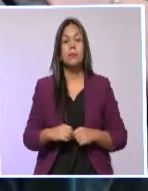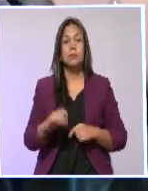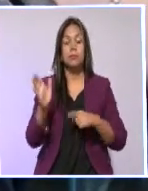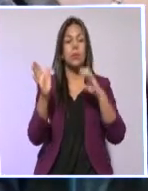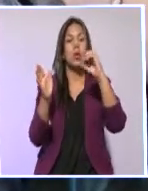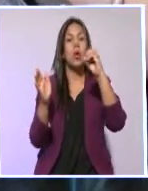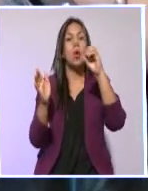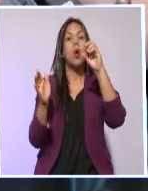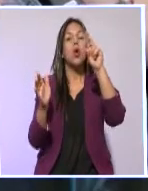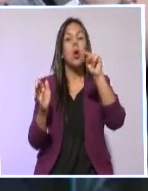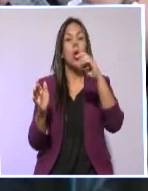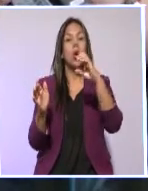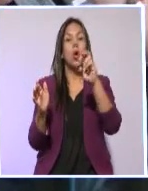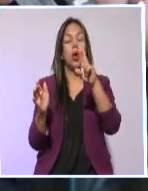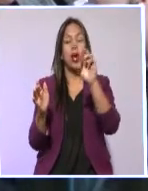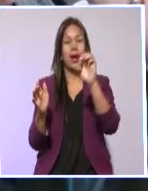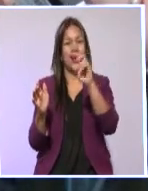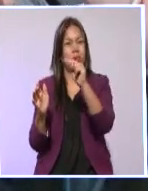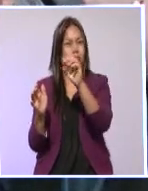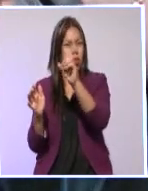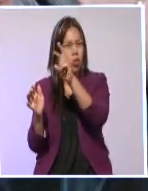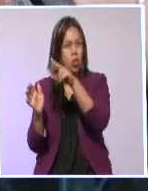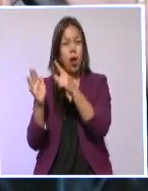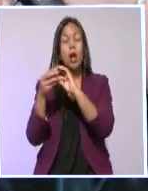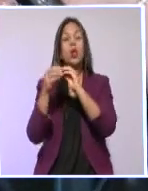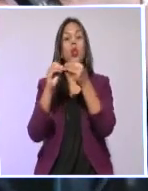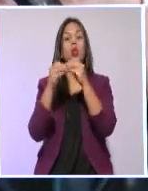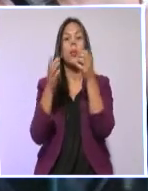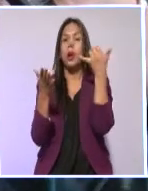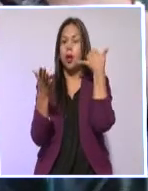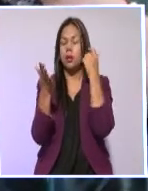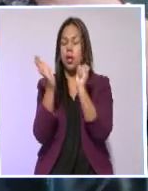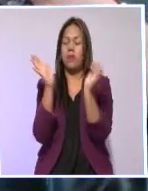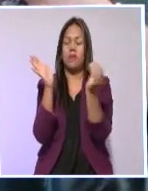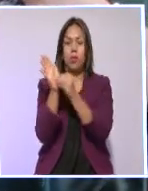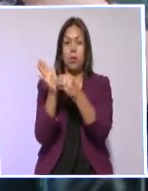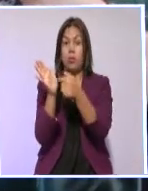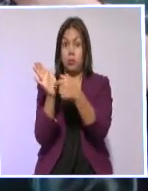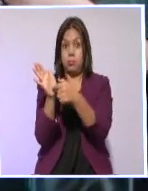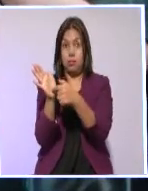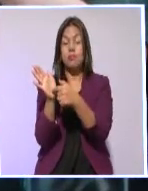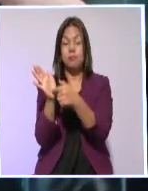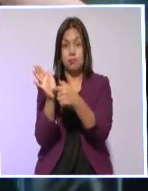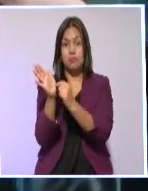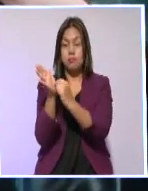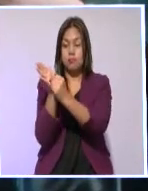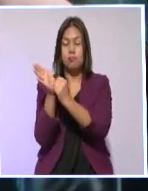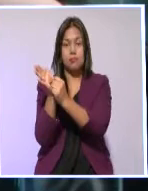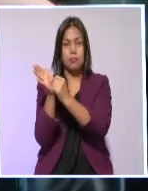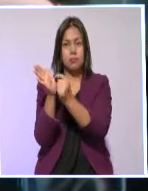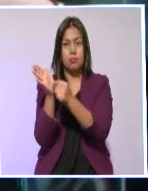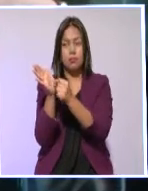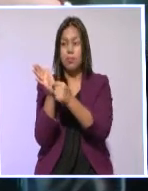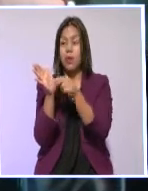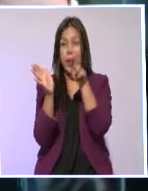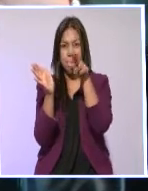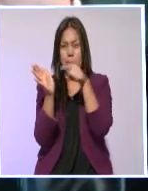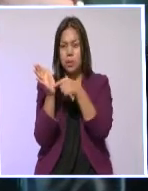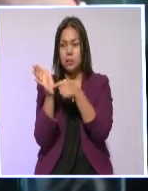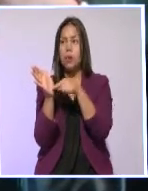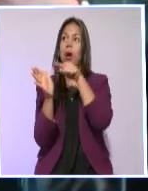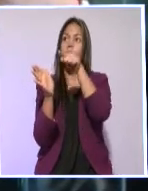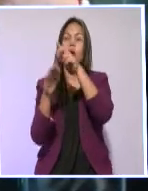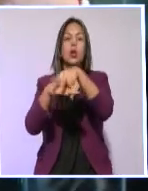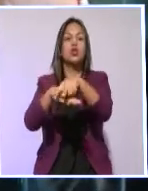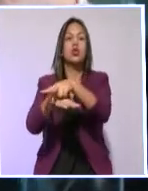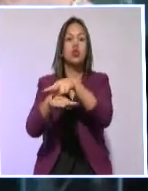Concrenor, hay un número de teléfono allí en esa máquina. Ese número de teléfono aparece acá en la superintendencia